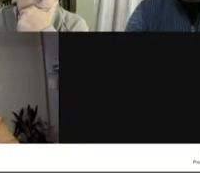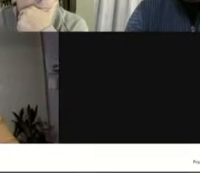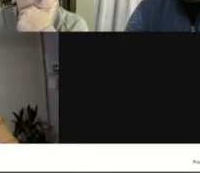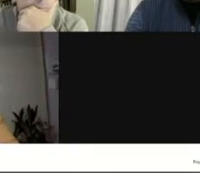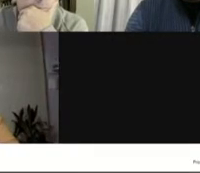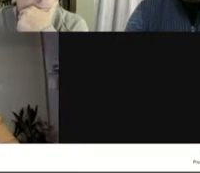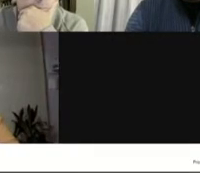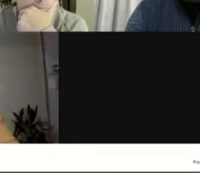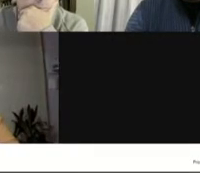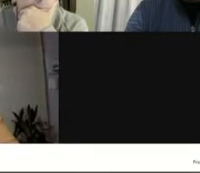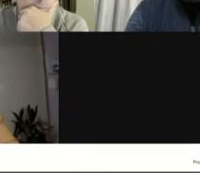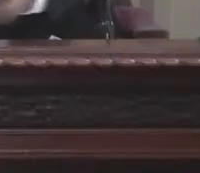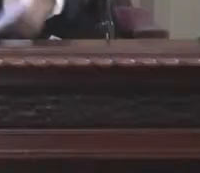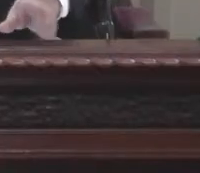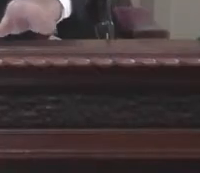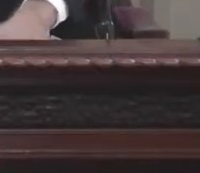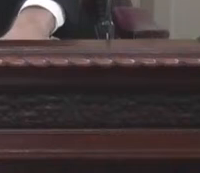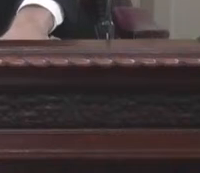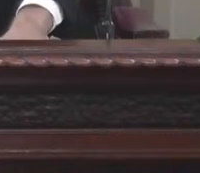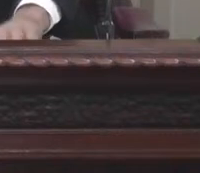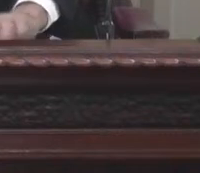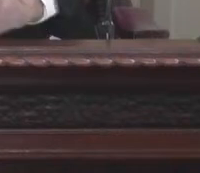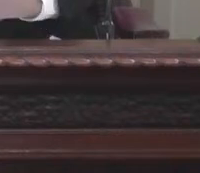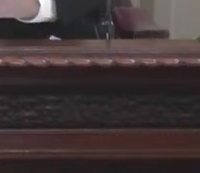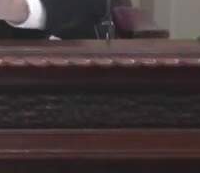Bien, corresponde